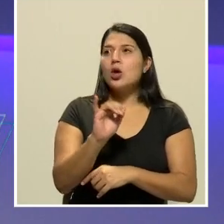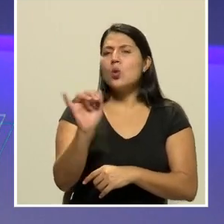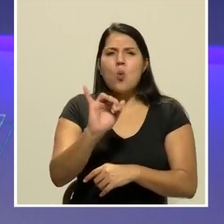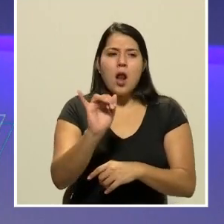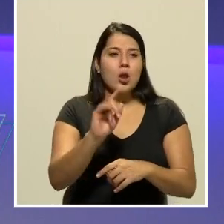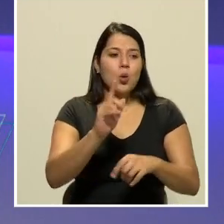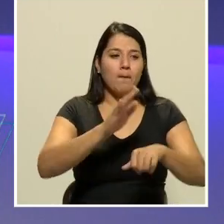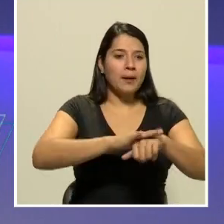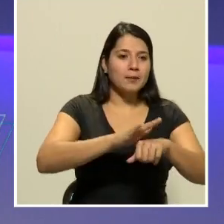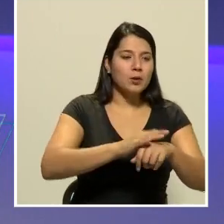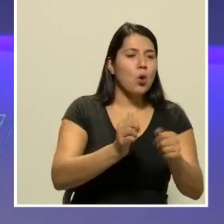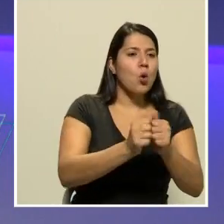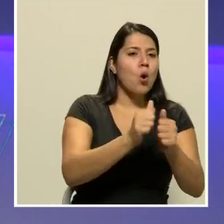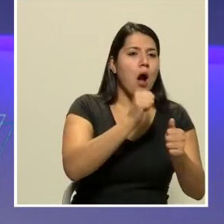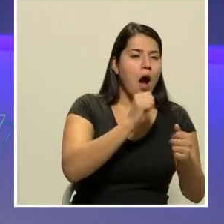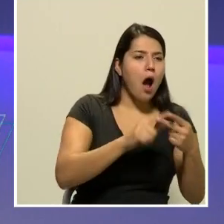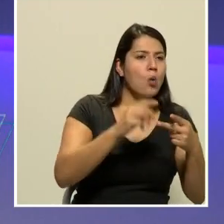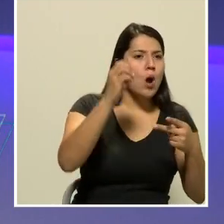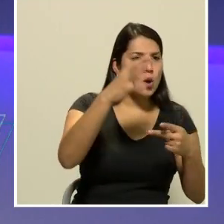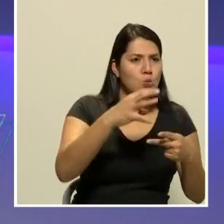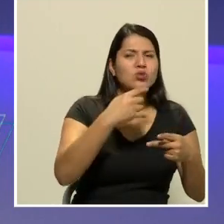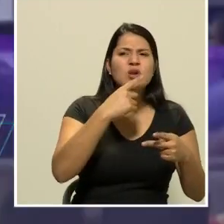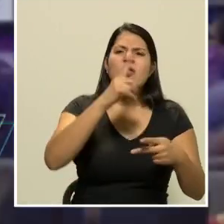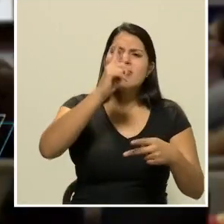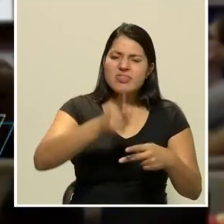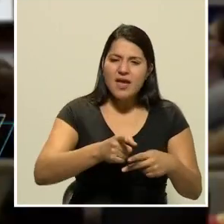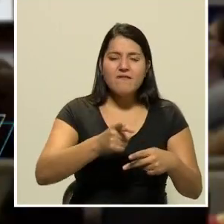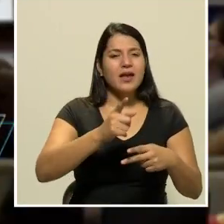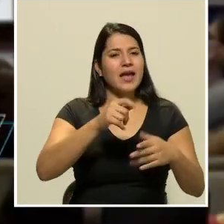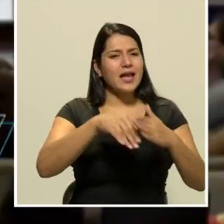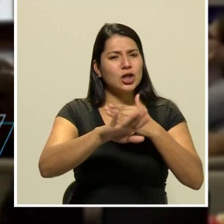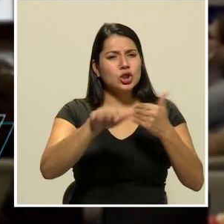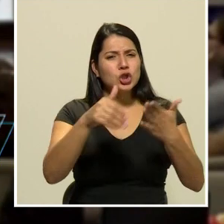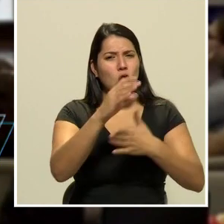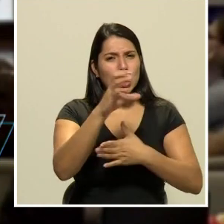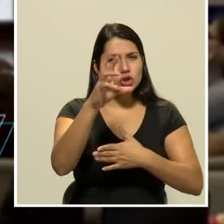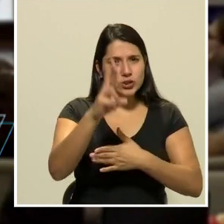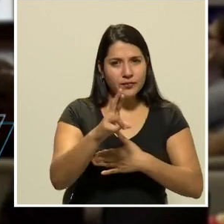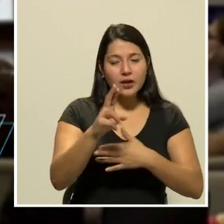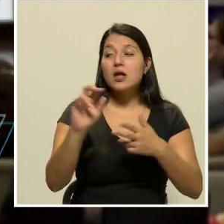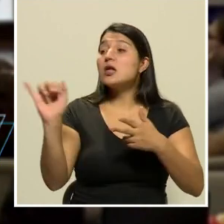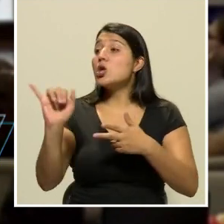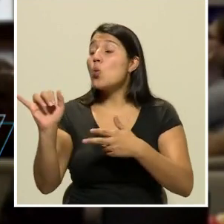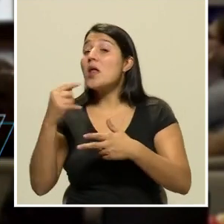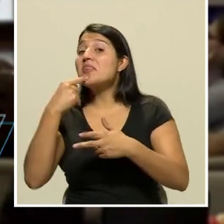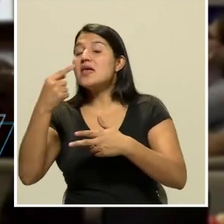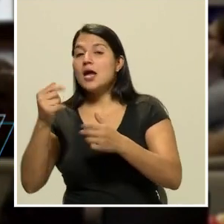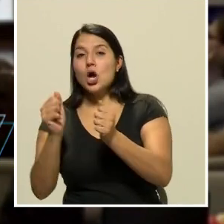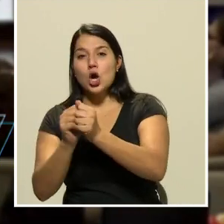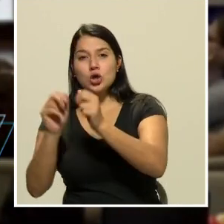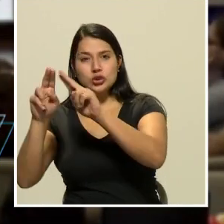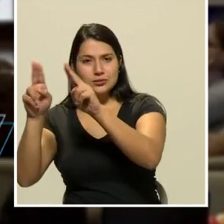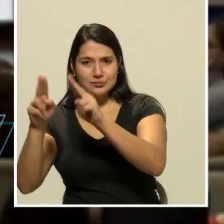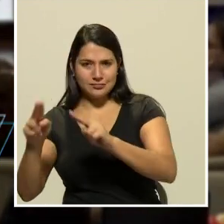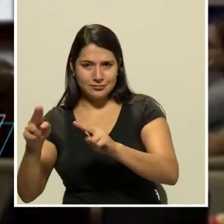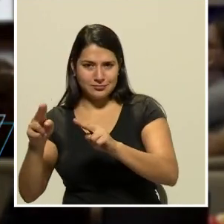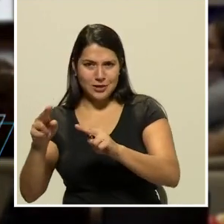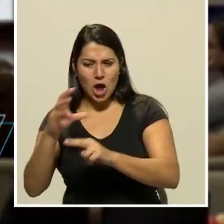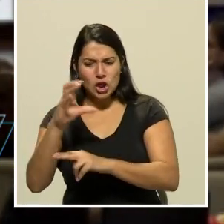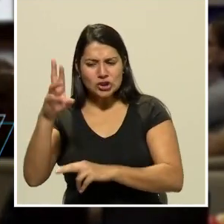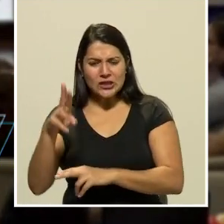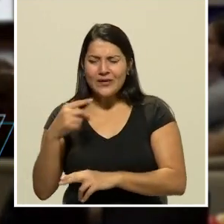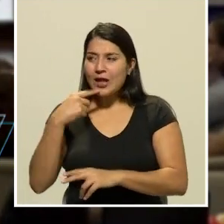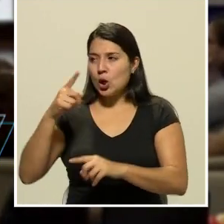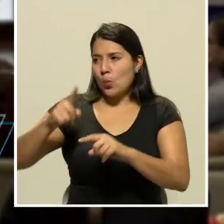con electricidad o con otros recursos, que esto se quede solo funcionando bajo las leyes del mercado, de la oferta y la